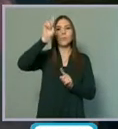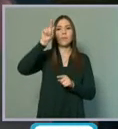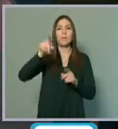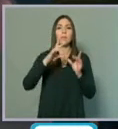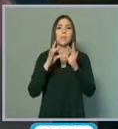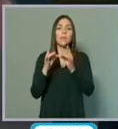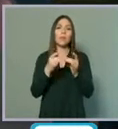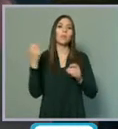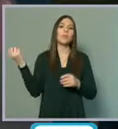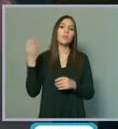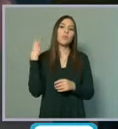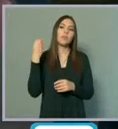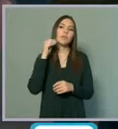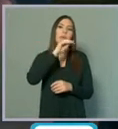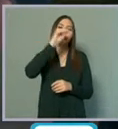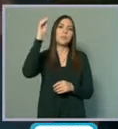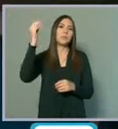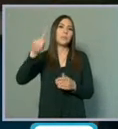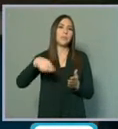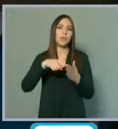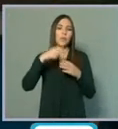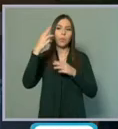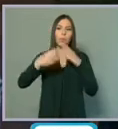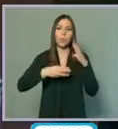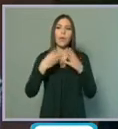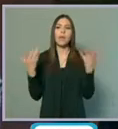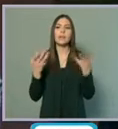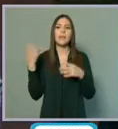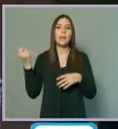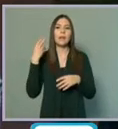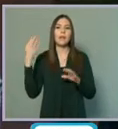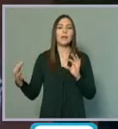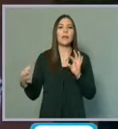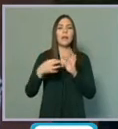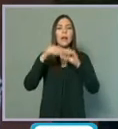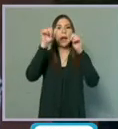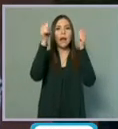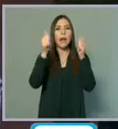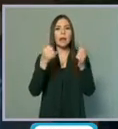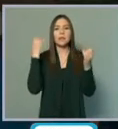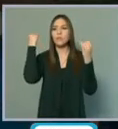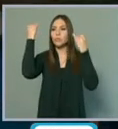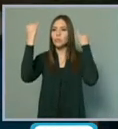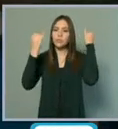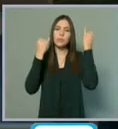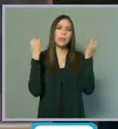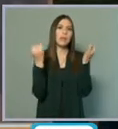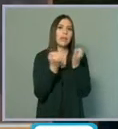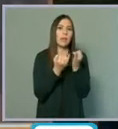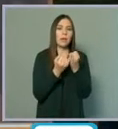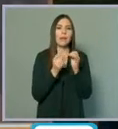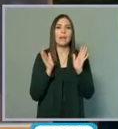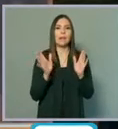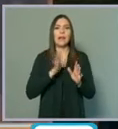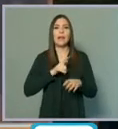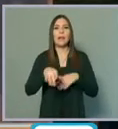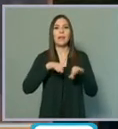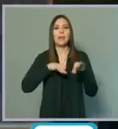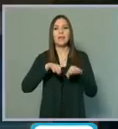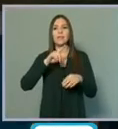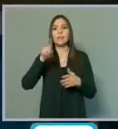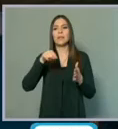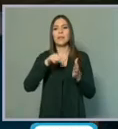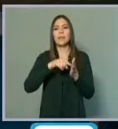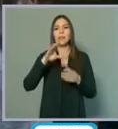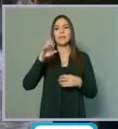Cósmica, dio conferencias en muchos lugares del mundo y creó eventos que vinculan arte, creación y bueno, nada, está justamente trabajando en el Centro